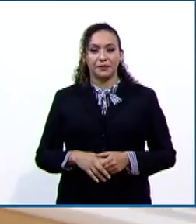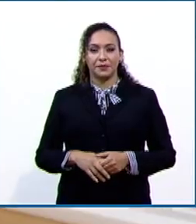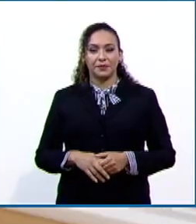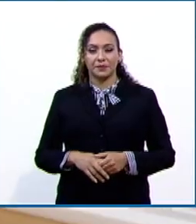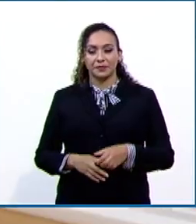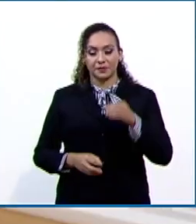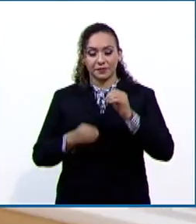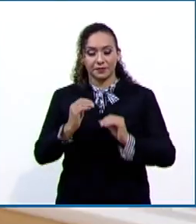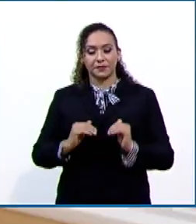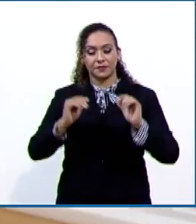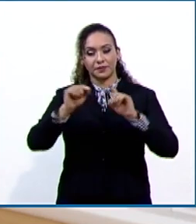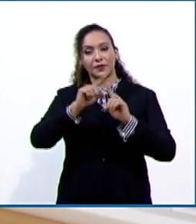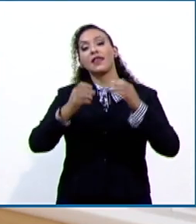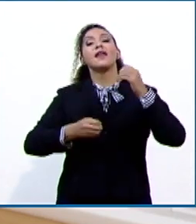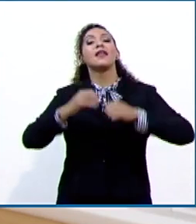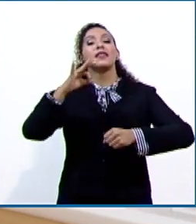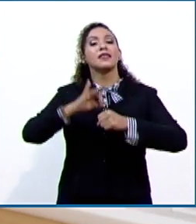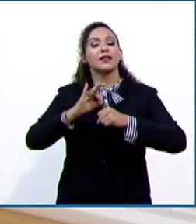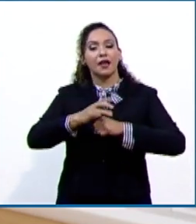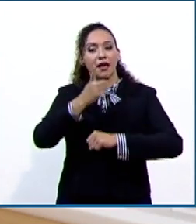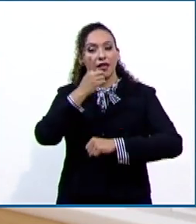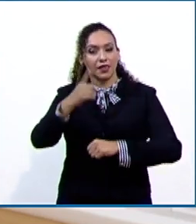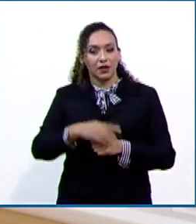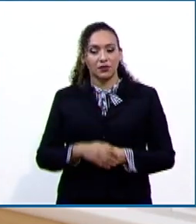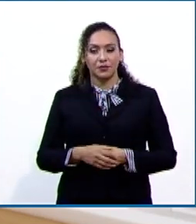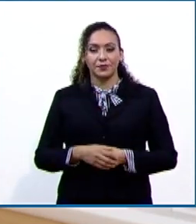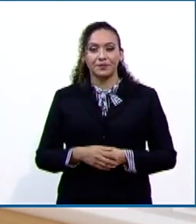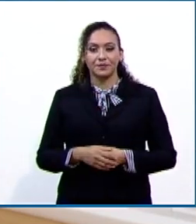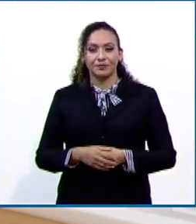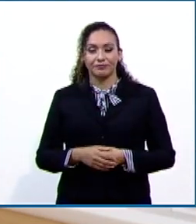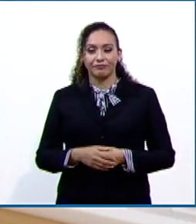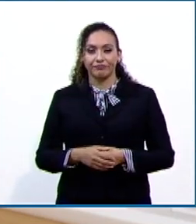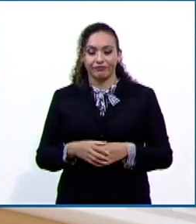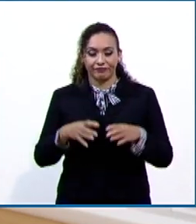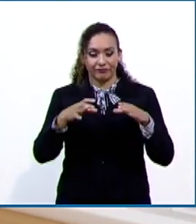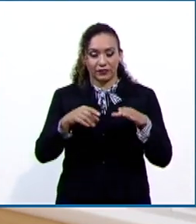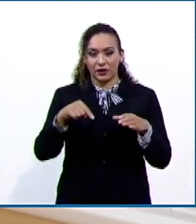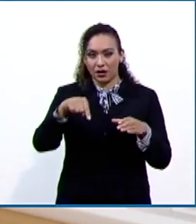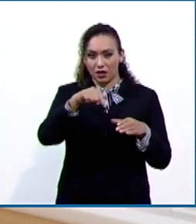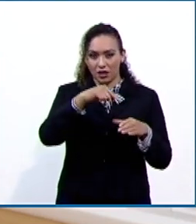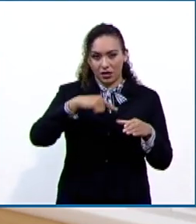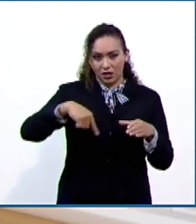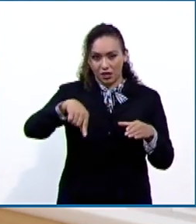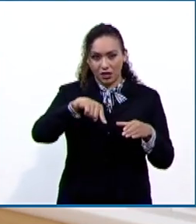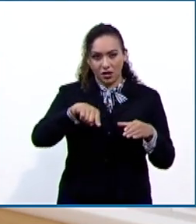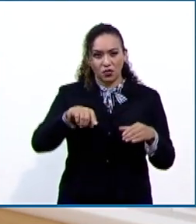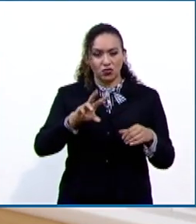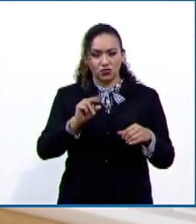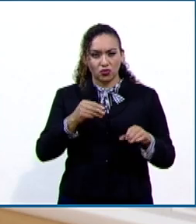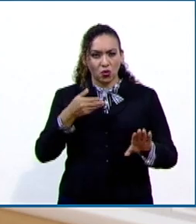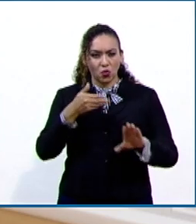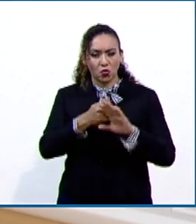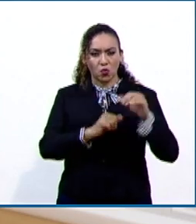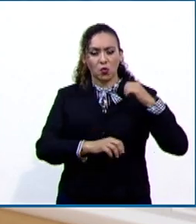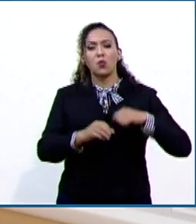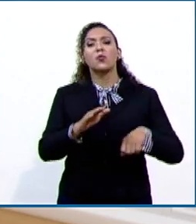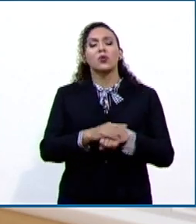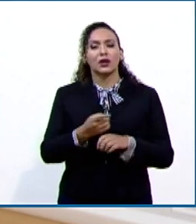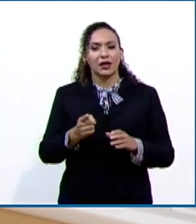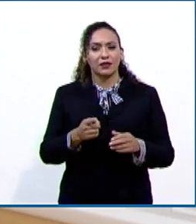La Sala Superior del Tribunal Electoral determinó que en esta materia no opera la suspensión de los actos de autoridad, porque la elección